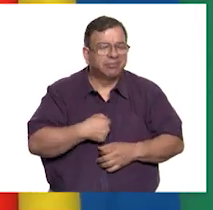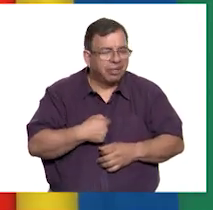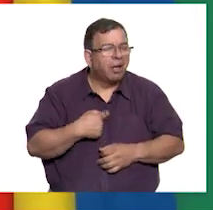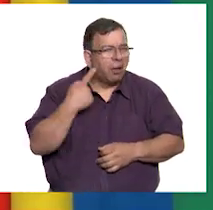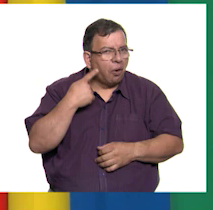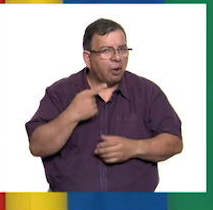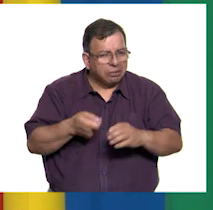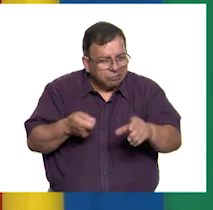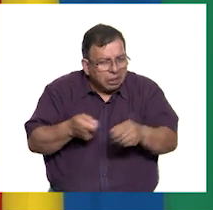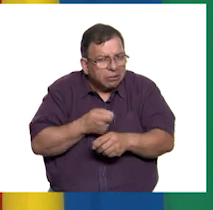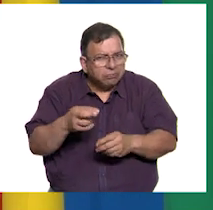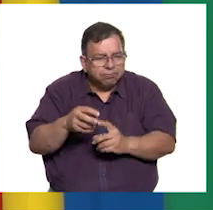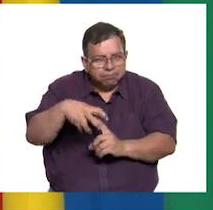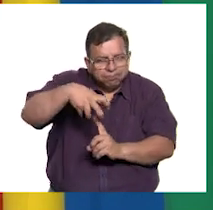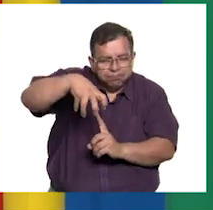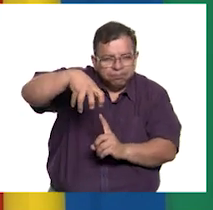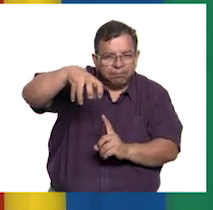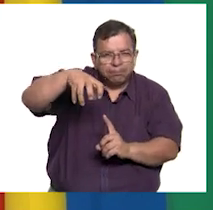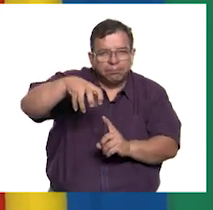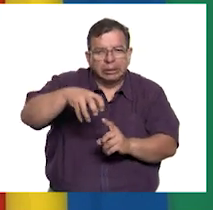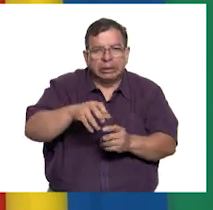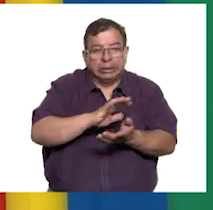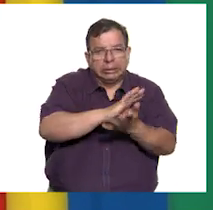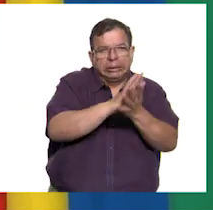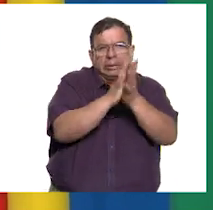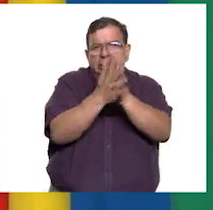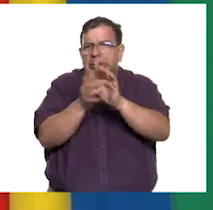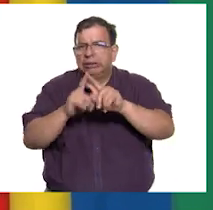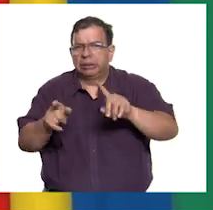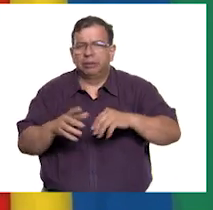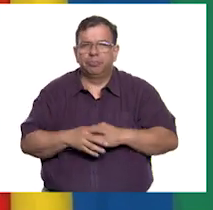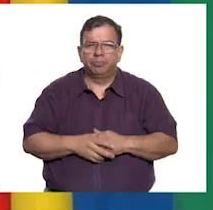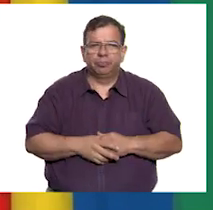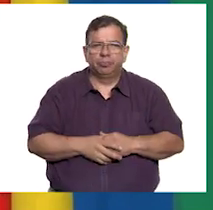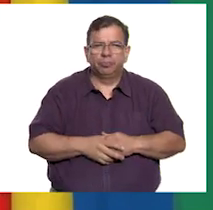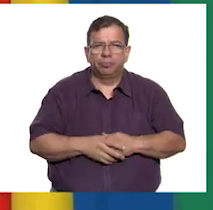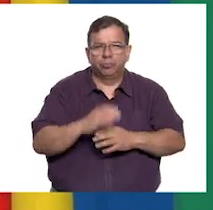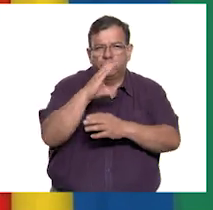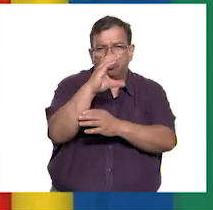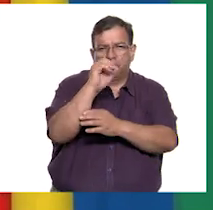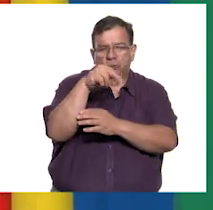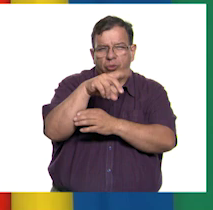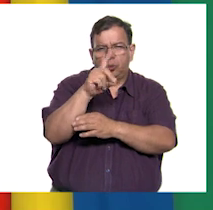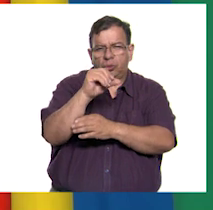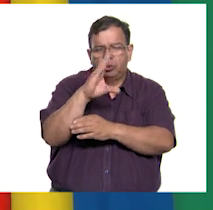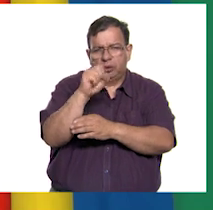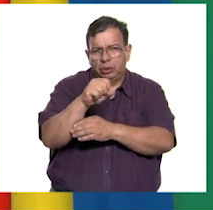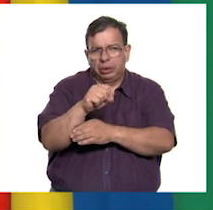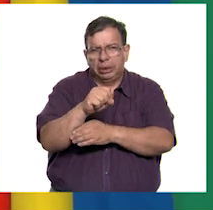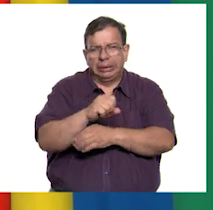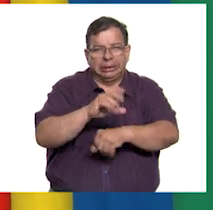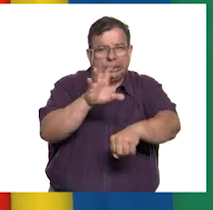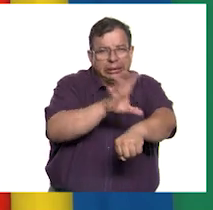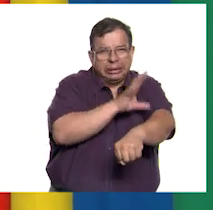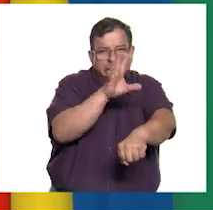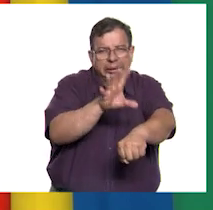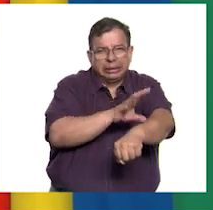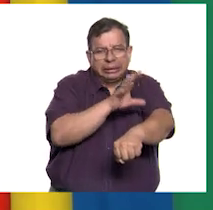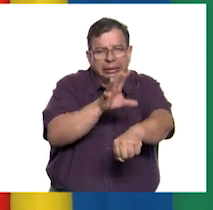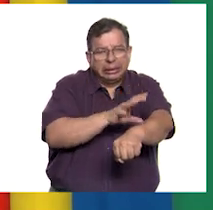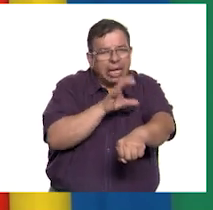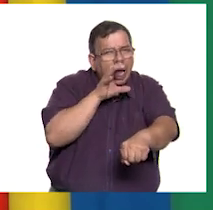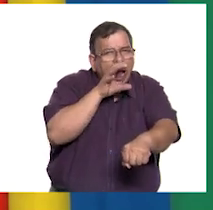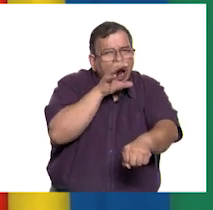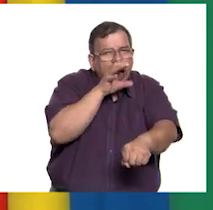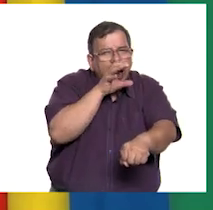escuchado y puede transferirse de diferentes formas. Por ejemplo, conducción es la transferencia de energía por calor